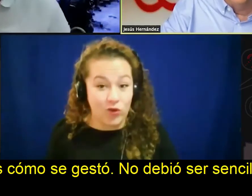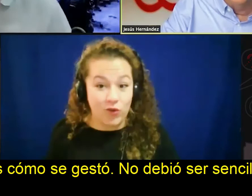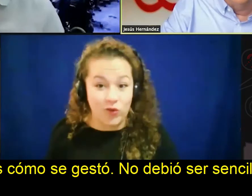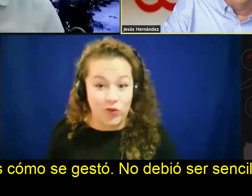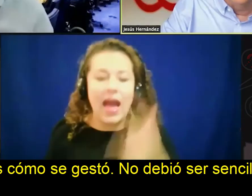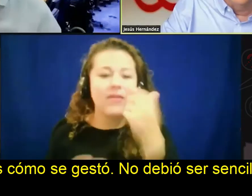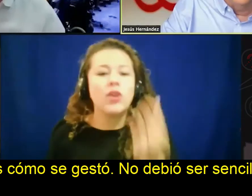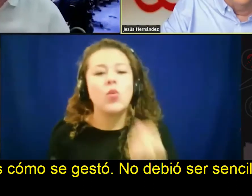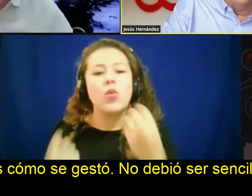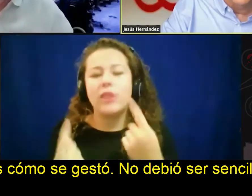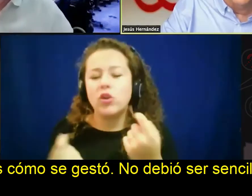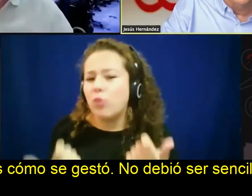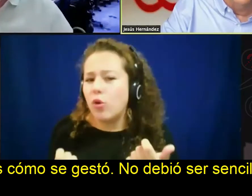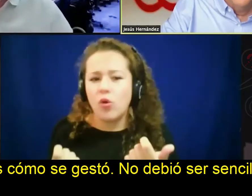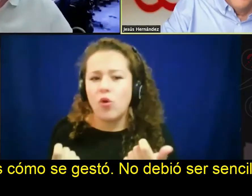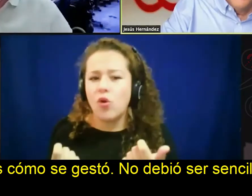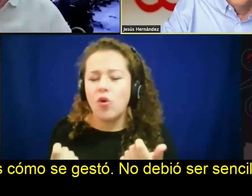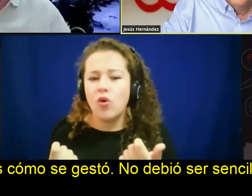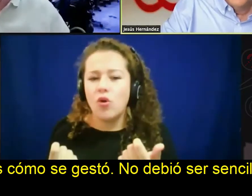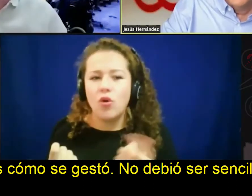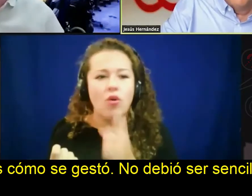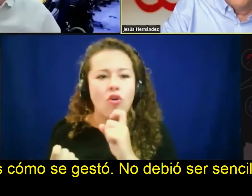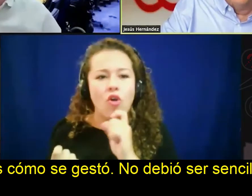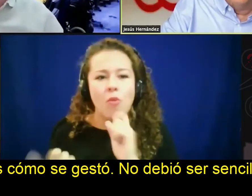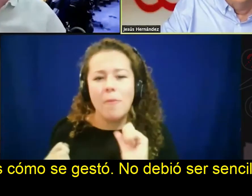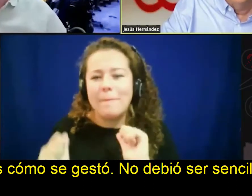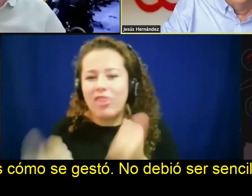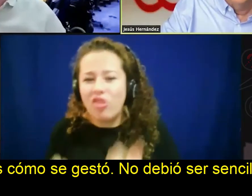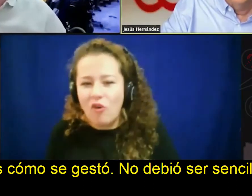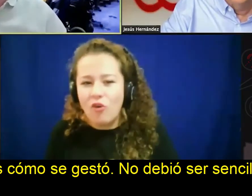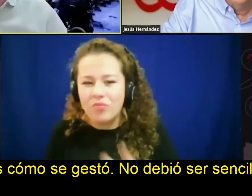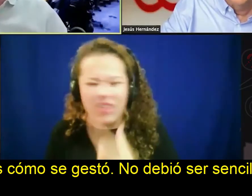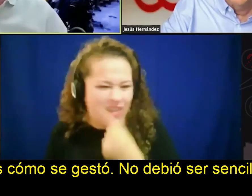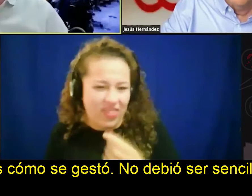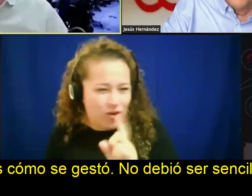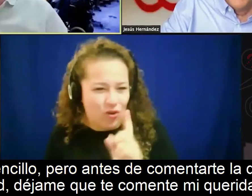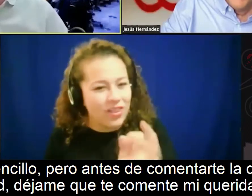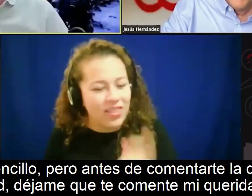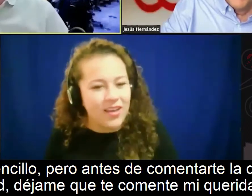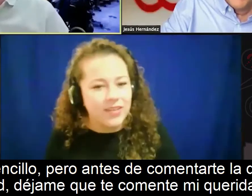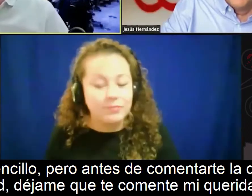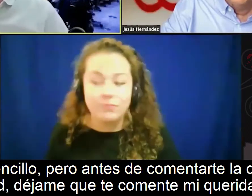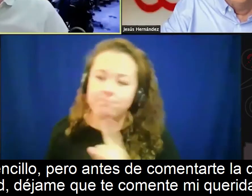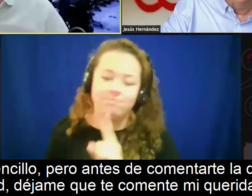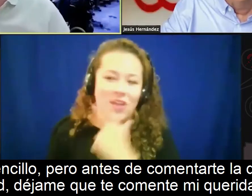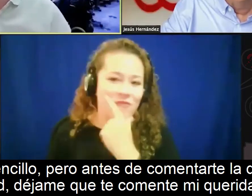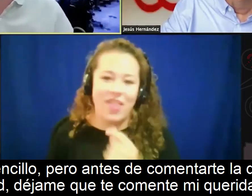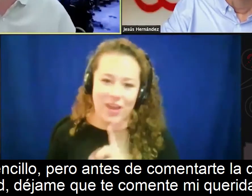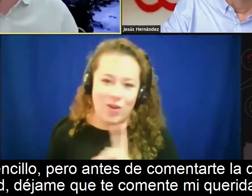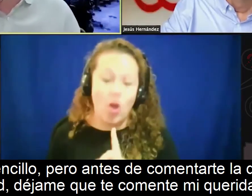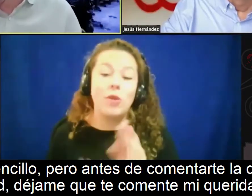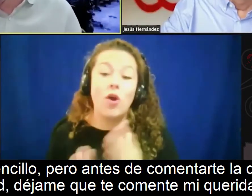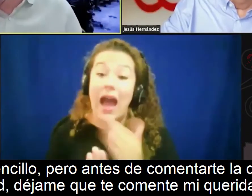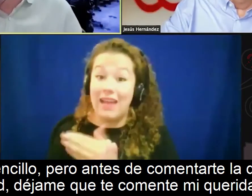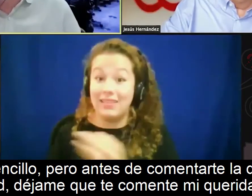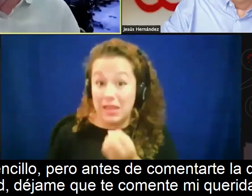un Sí, sí. poco cómo se gestó. No debe ser sencillo, ¿no? No, no fue sencillo, pero antes de